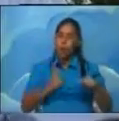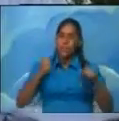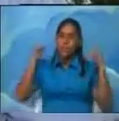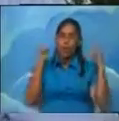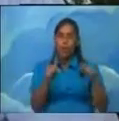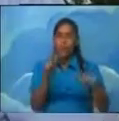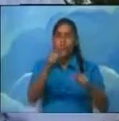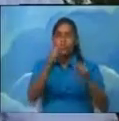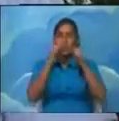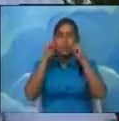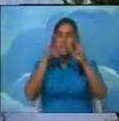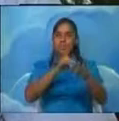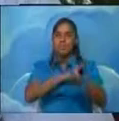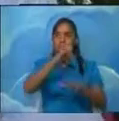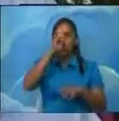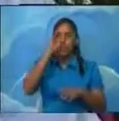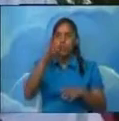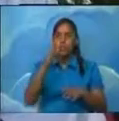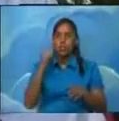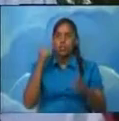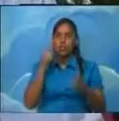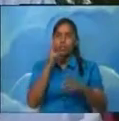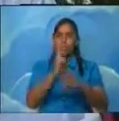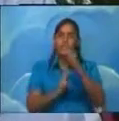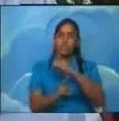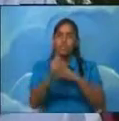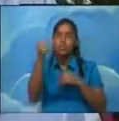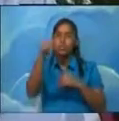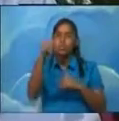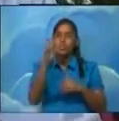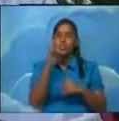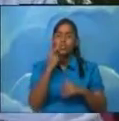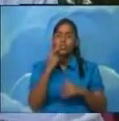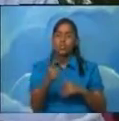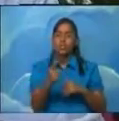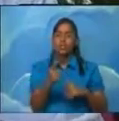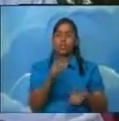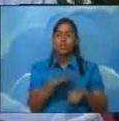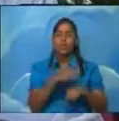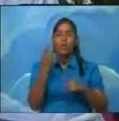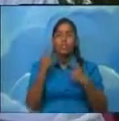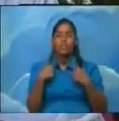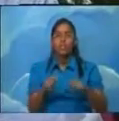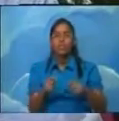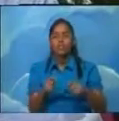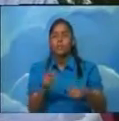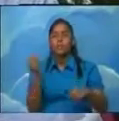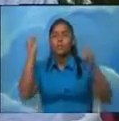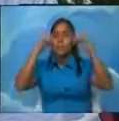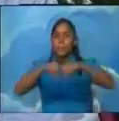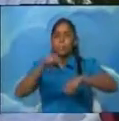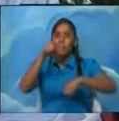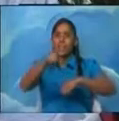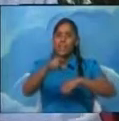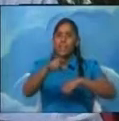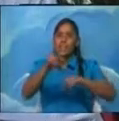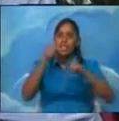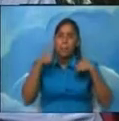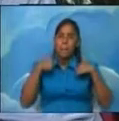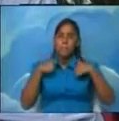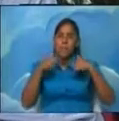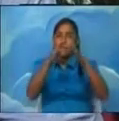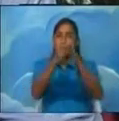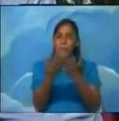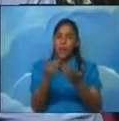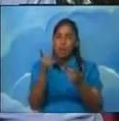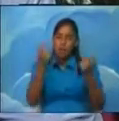hoy usted la bendición del Señor. Continuamos en el versículo 18. Dice, Por tanto, pondréis estas mis palabras